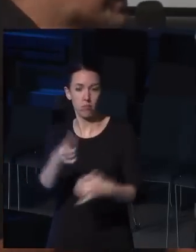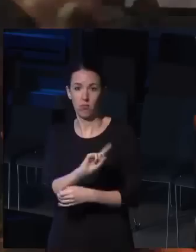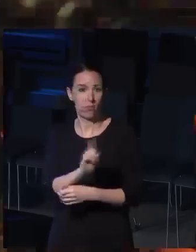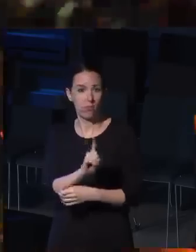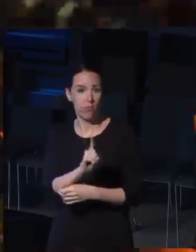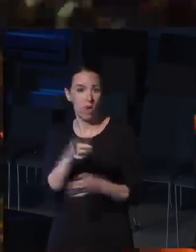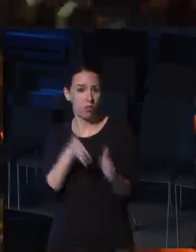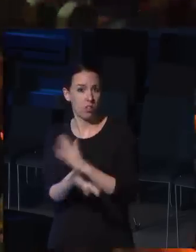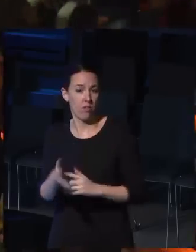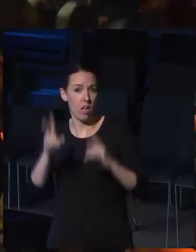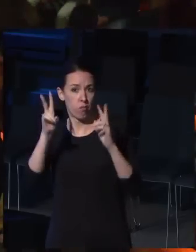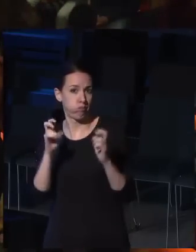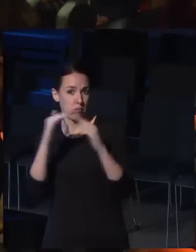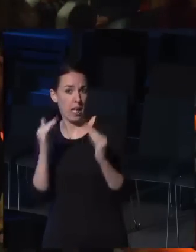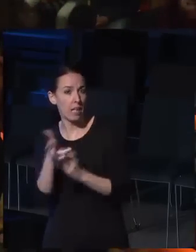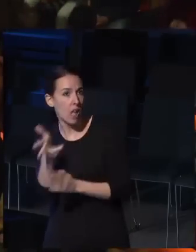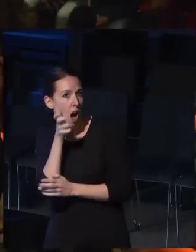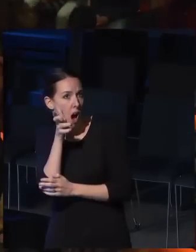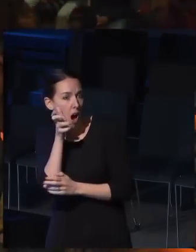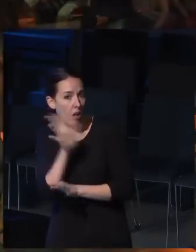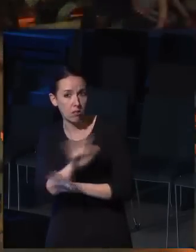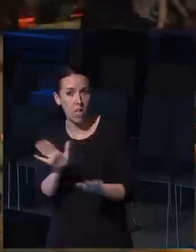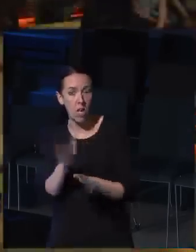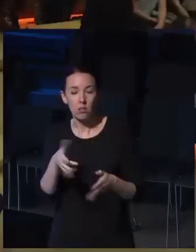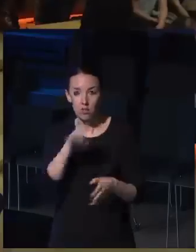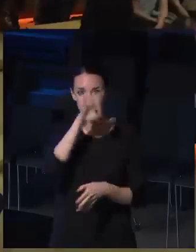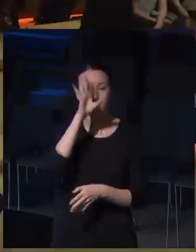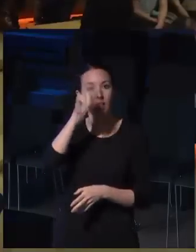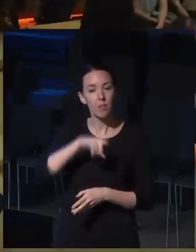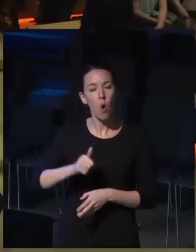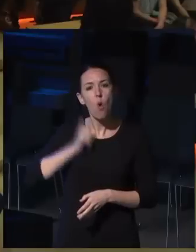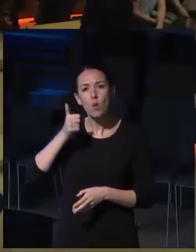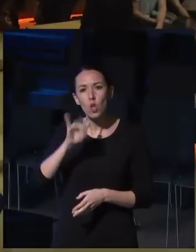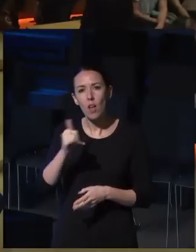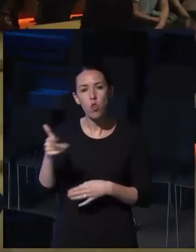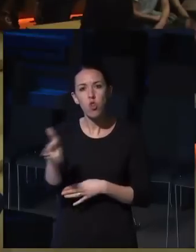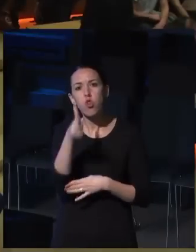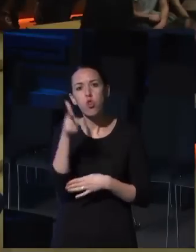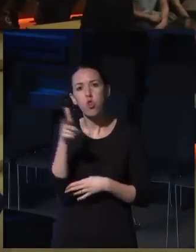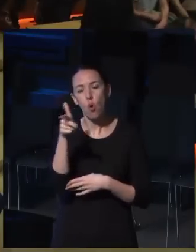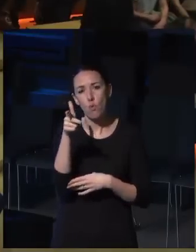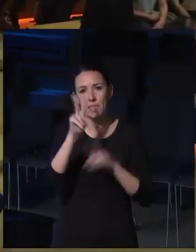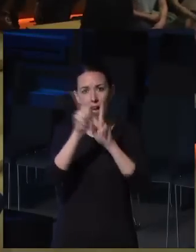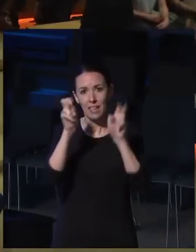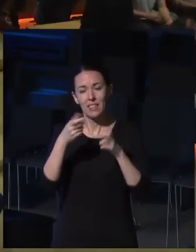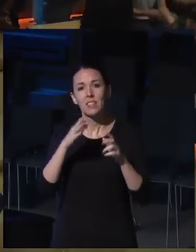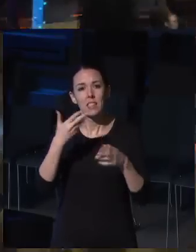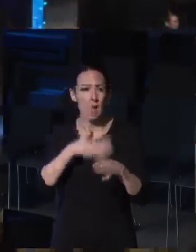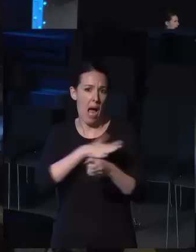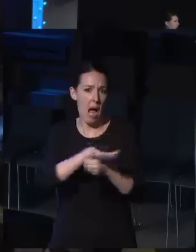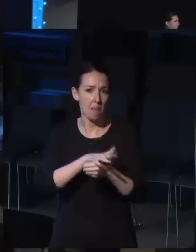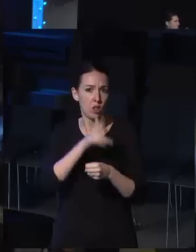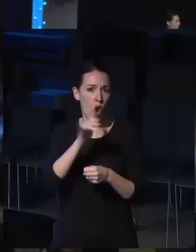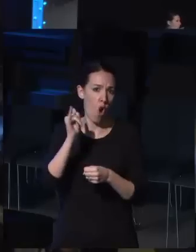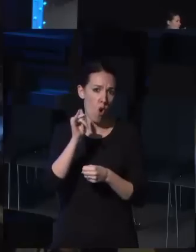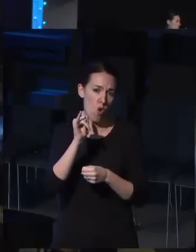quedaría escuchándolo en casa. Sorprendido quedo también cuando de repente he tenido la oportunidad de ver un documental ahora sobre el mundo del hip hop, que no sé si habéis tenido la oportunidad